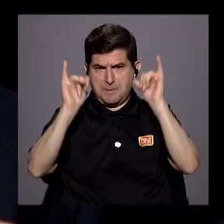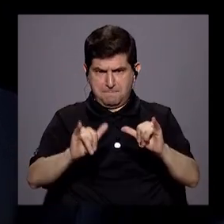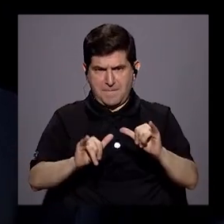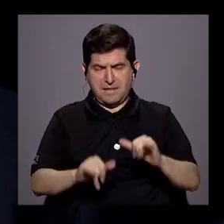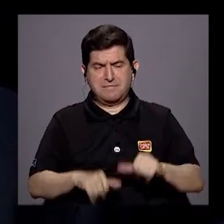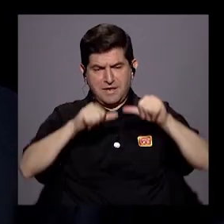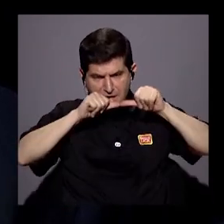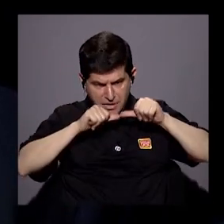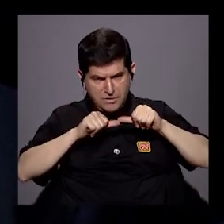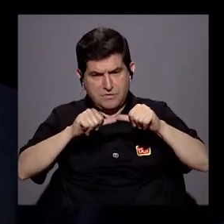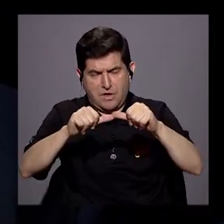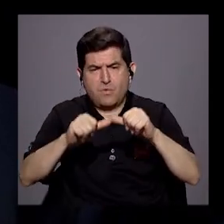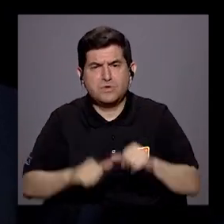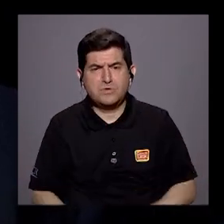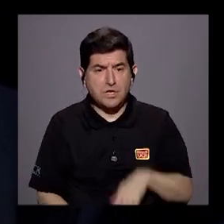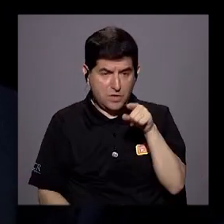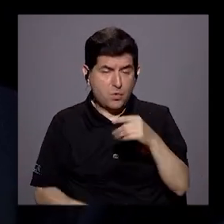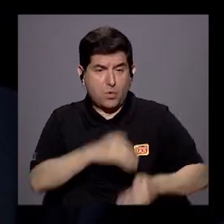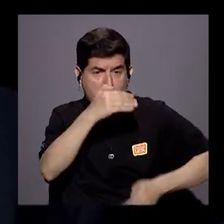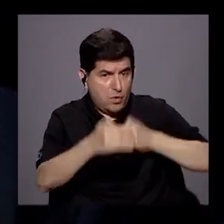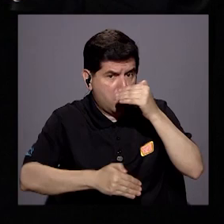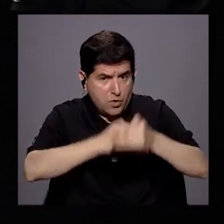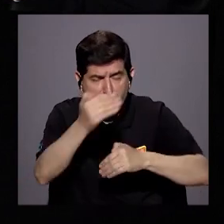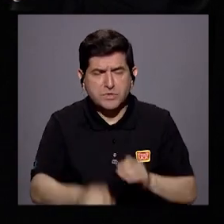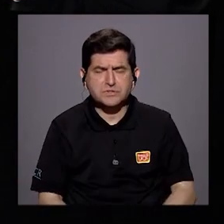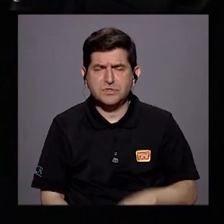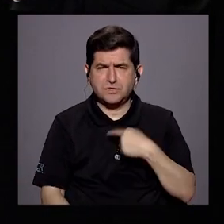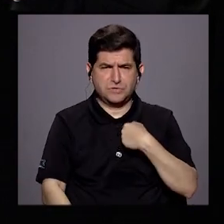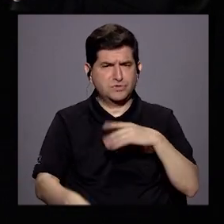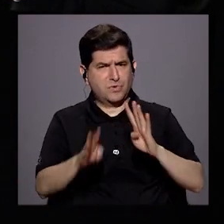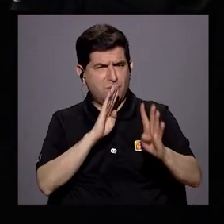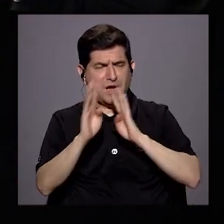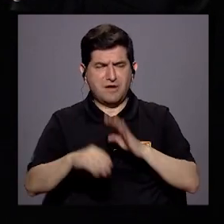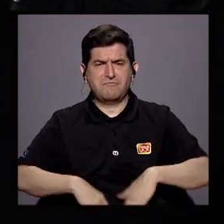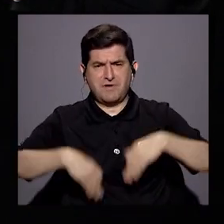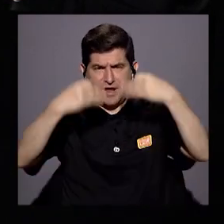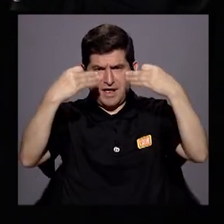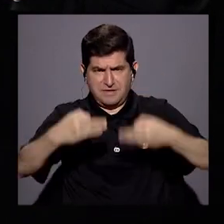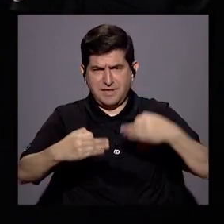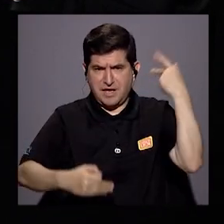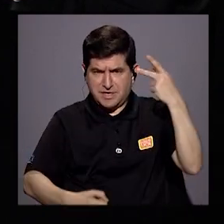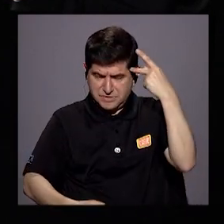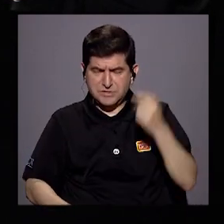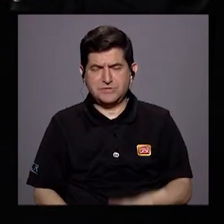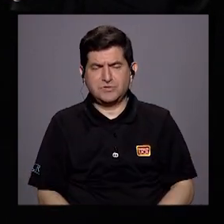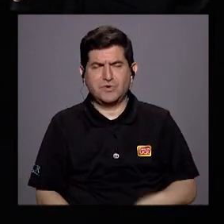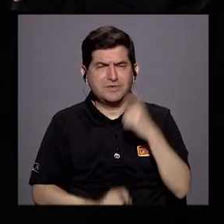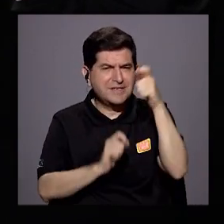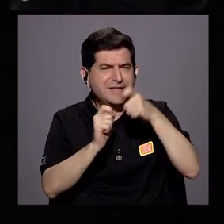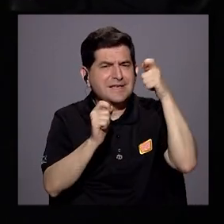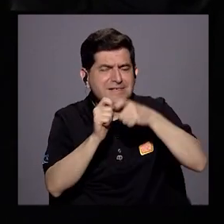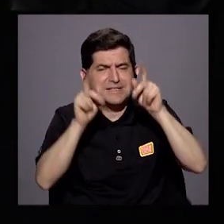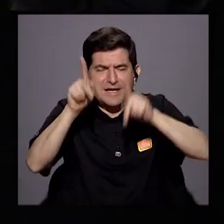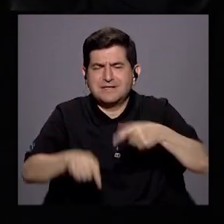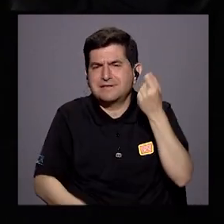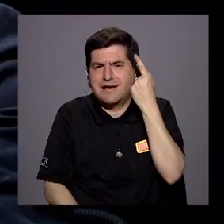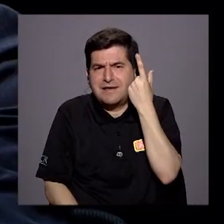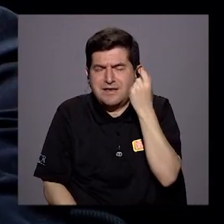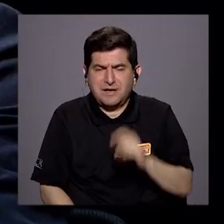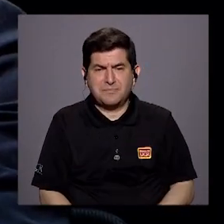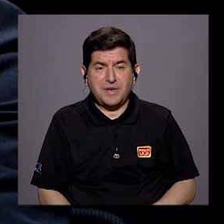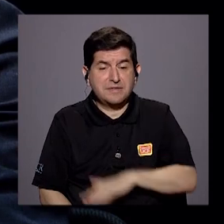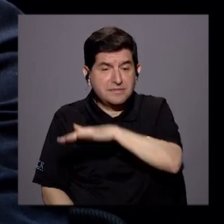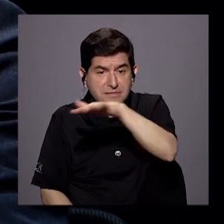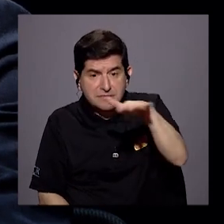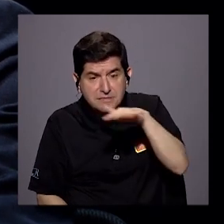y sostenibilidad a este a este proceso le voy a hablar de decisiones políticas pero como para poner el nombre y apellido y que la gente lo entienda un